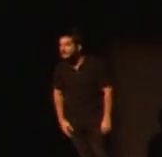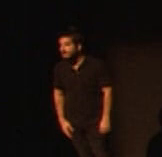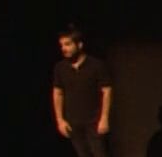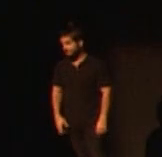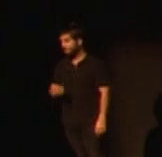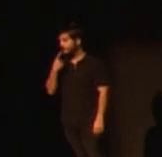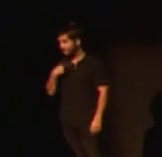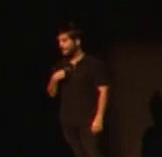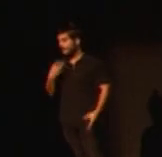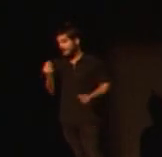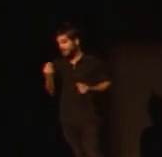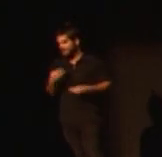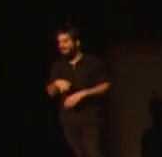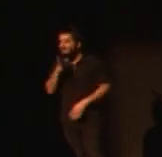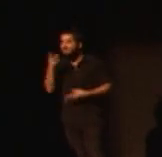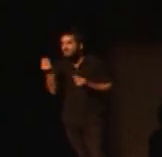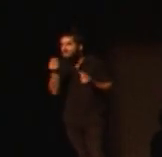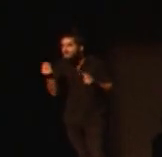mucho. ¿Y por qué nos suena tanto?